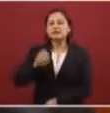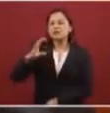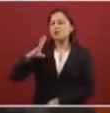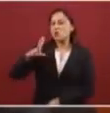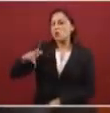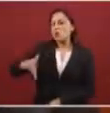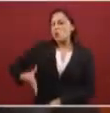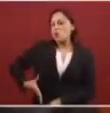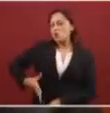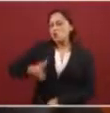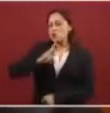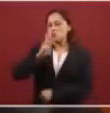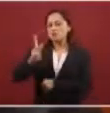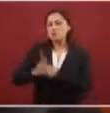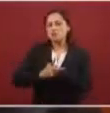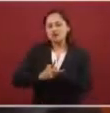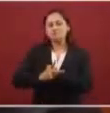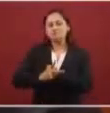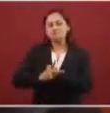lleva